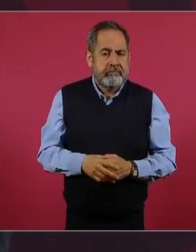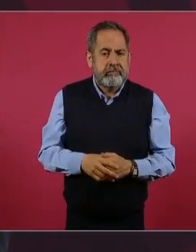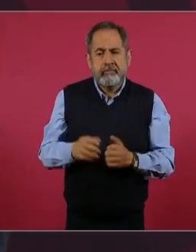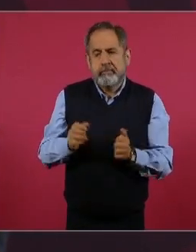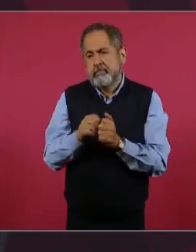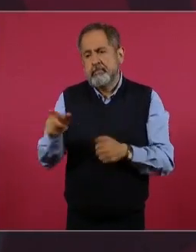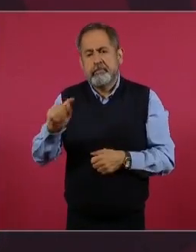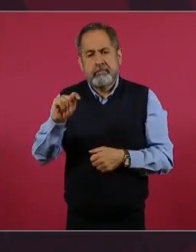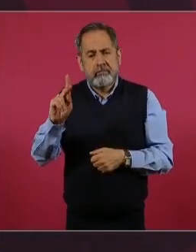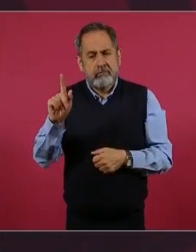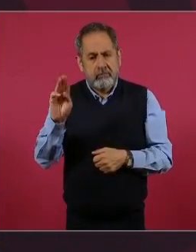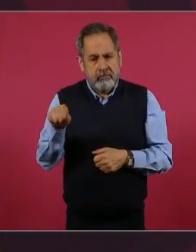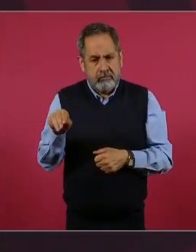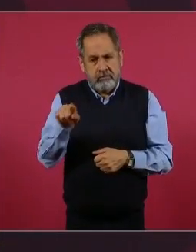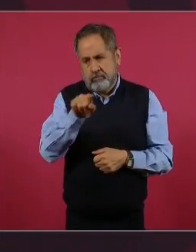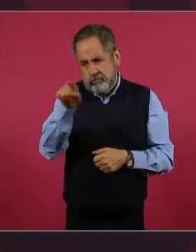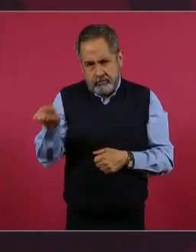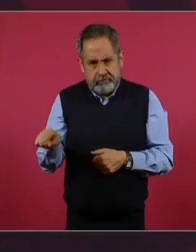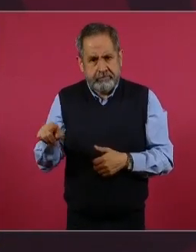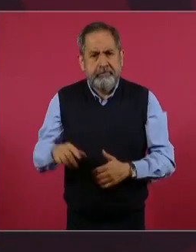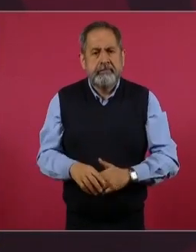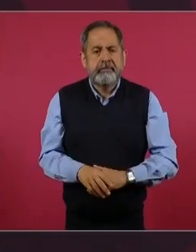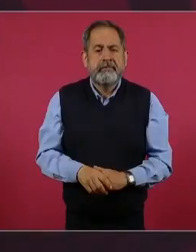pasando por Tulum.